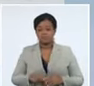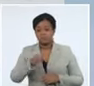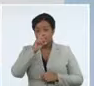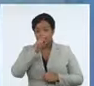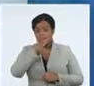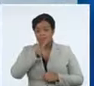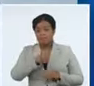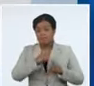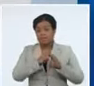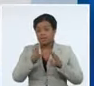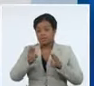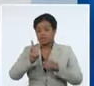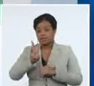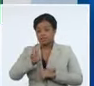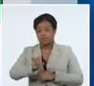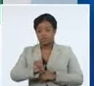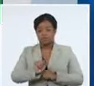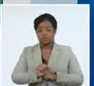años,